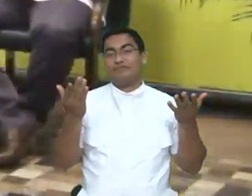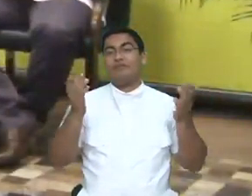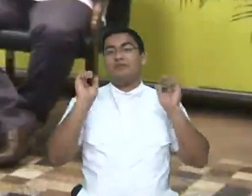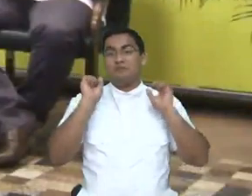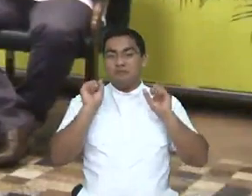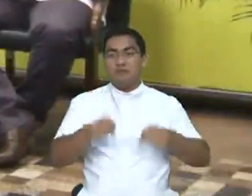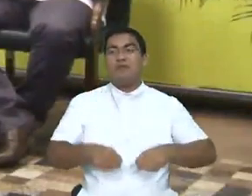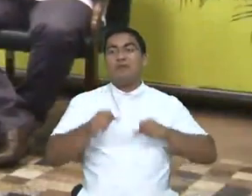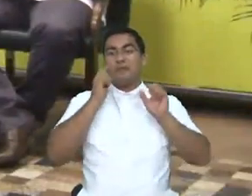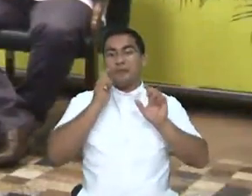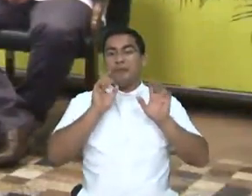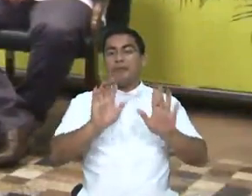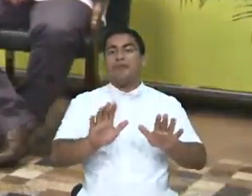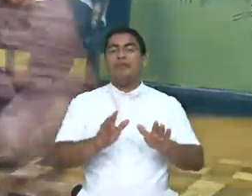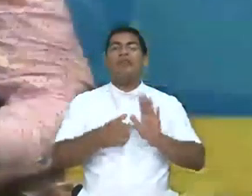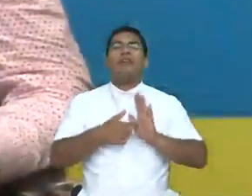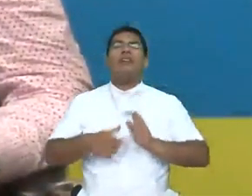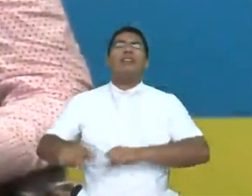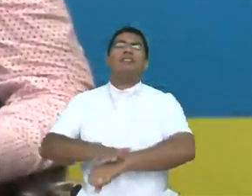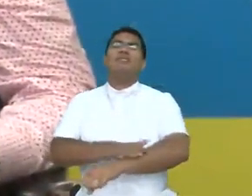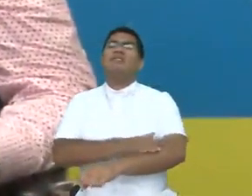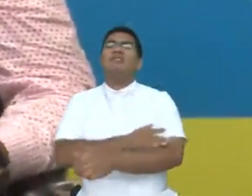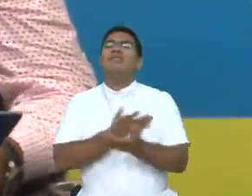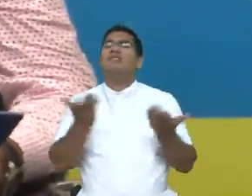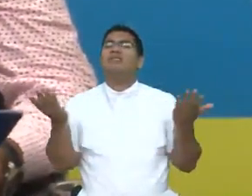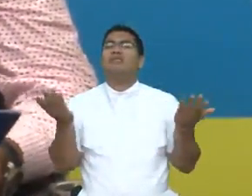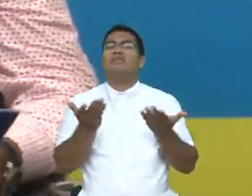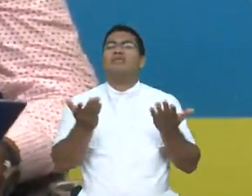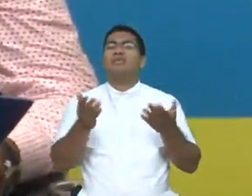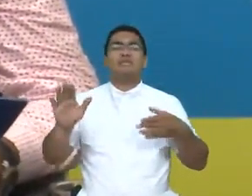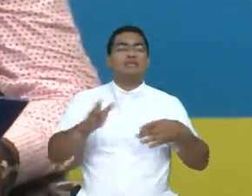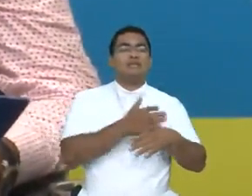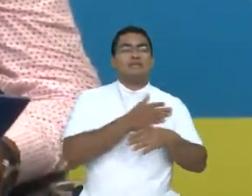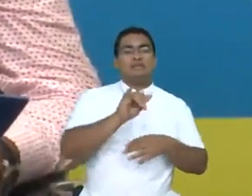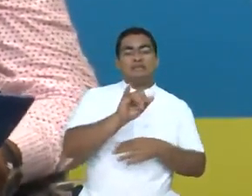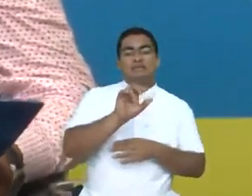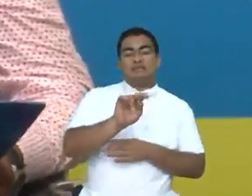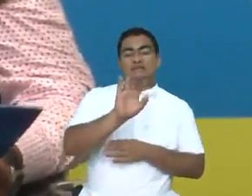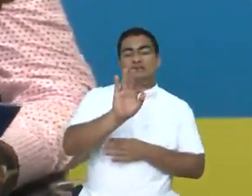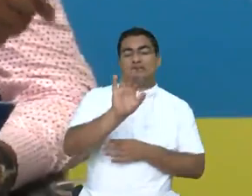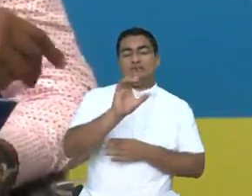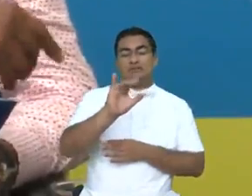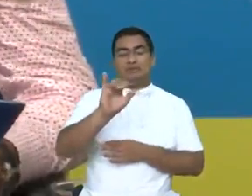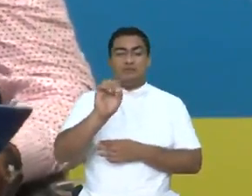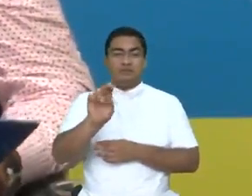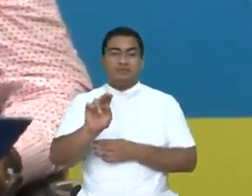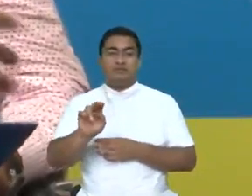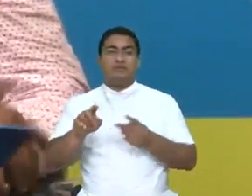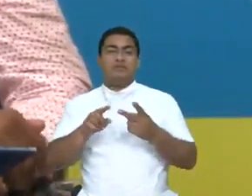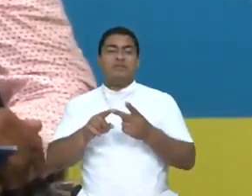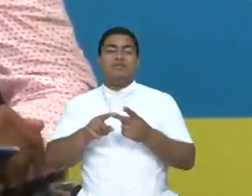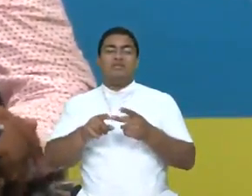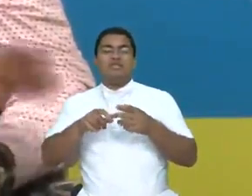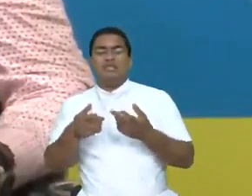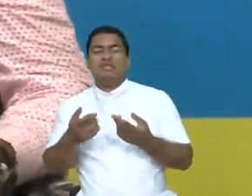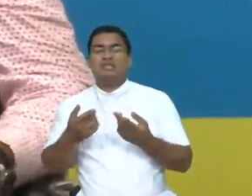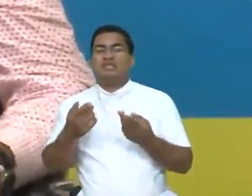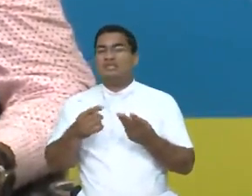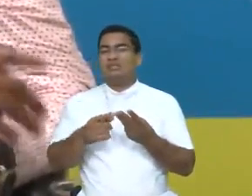las complicaciones. ¿Cuáles son los síntomas? ¿Qué diferencia de una infección, una lesión, doctor? Eso es importante. ¿Y una enfermedad en